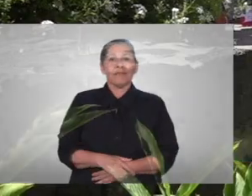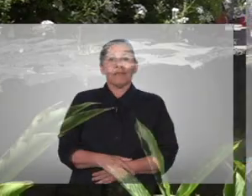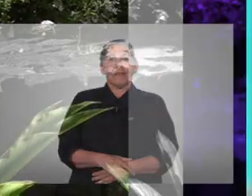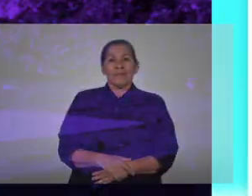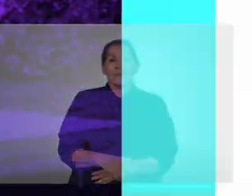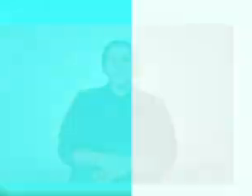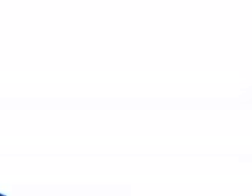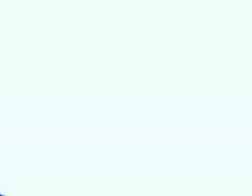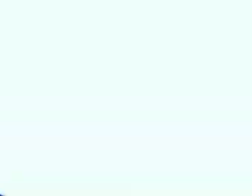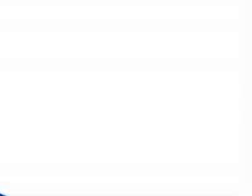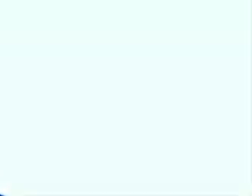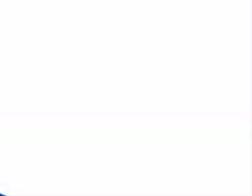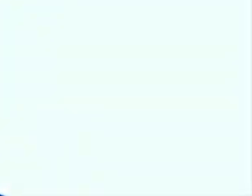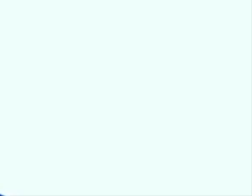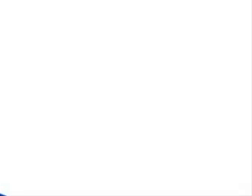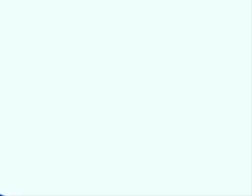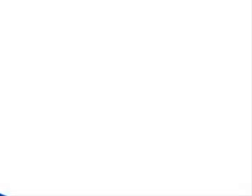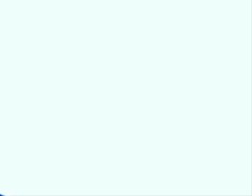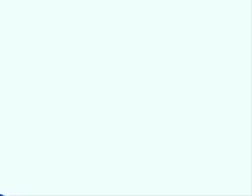tu voz